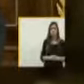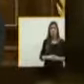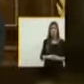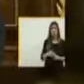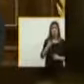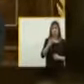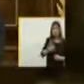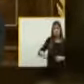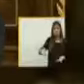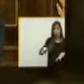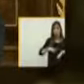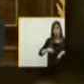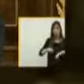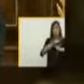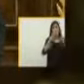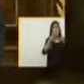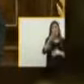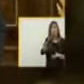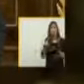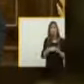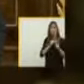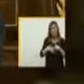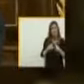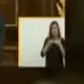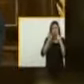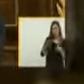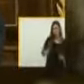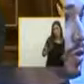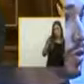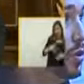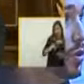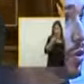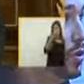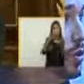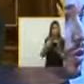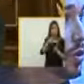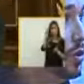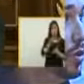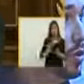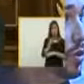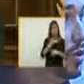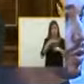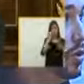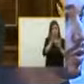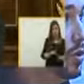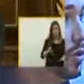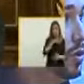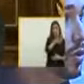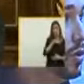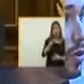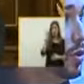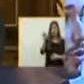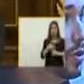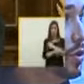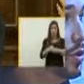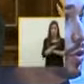que estamos viendo en directo. Sí, primero, ese documento al que hacéis referencia, bueno, 140 medidas, una mayoría para el cambio, el que teóricamente ha entregado hoy el Partido Socialista